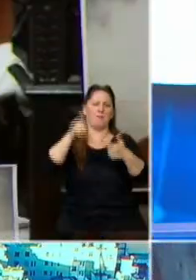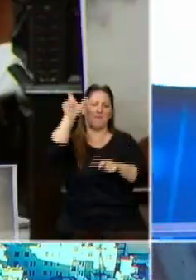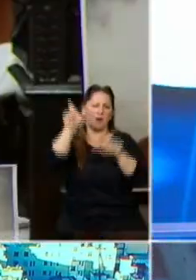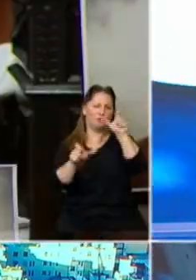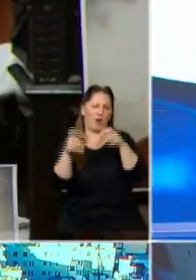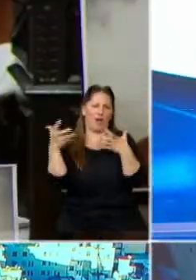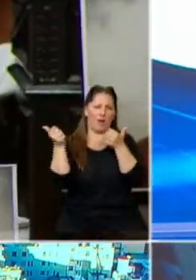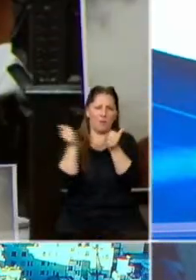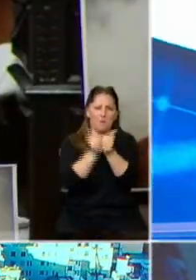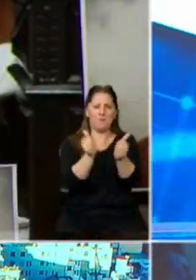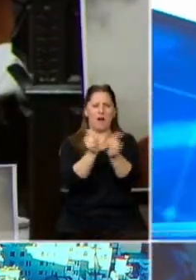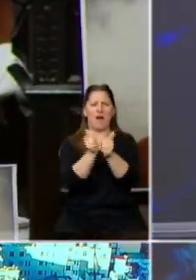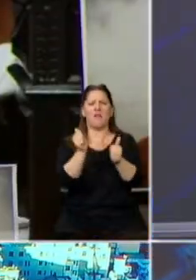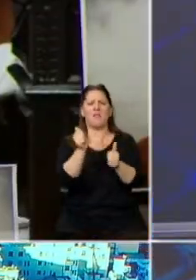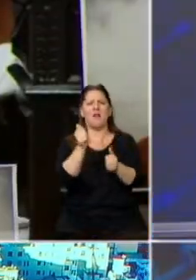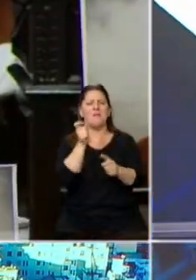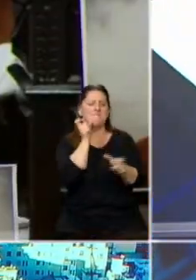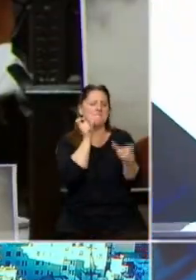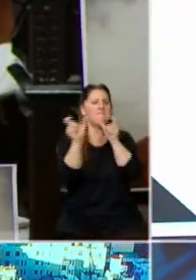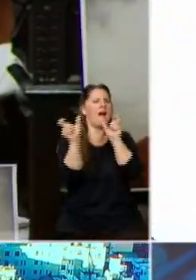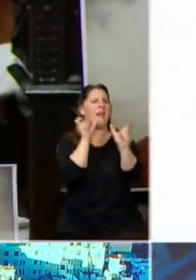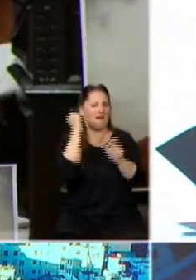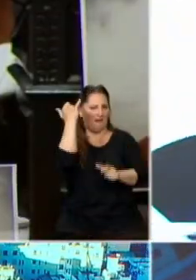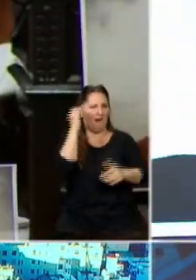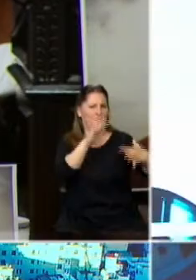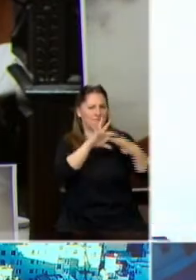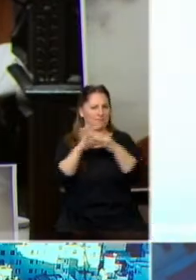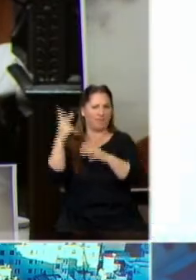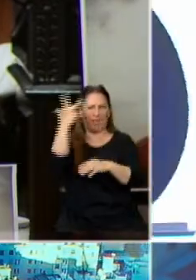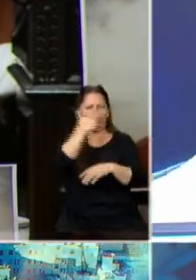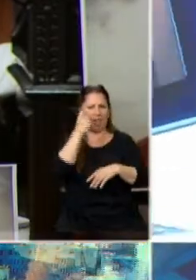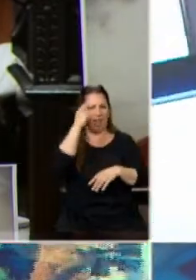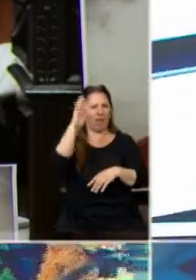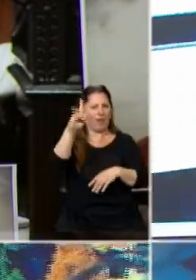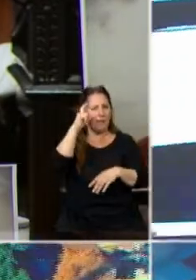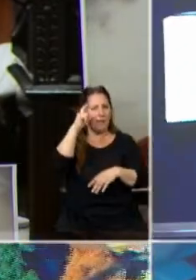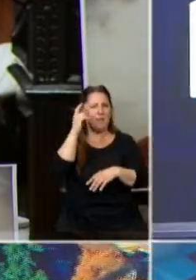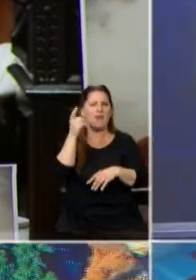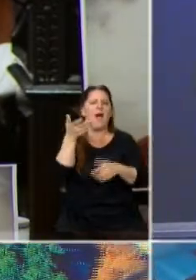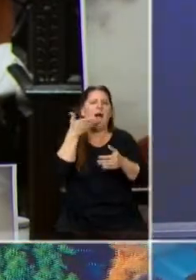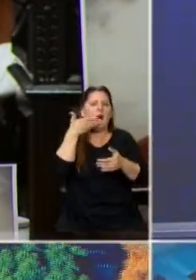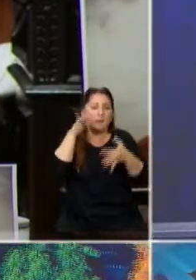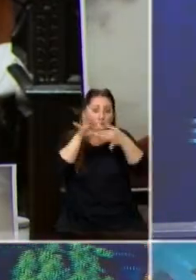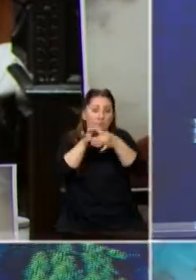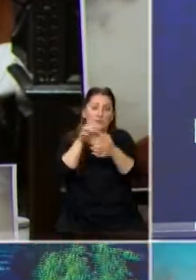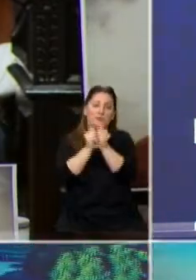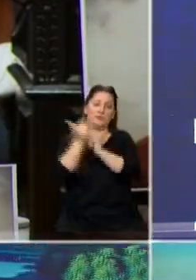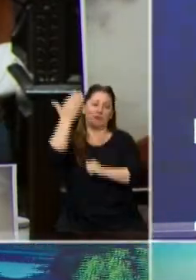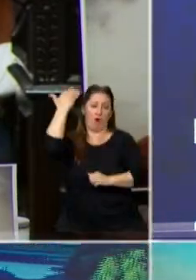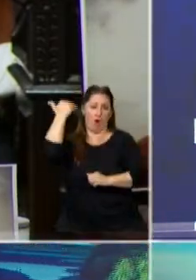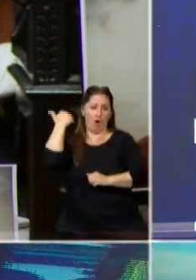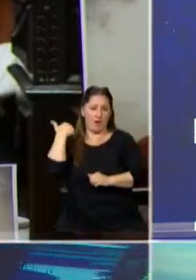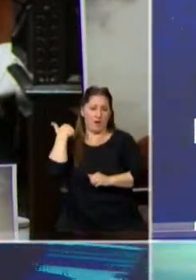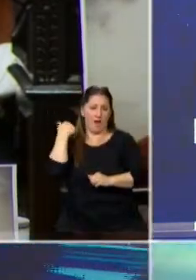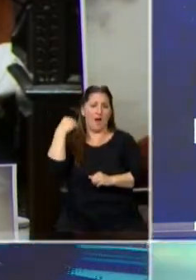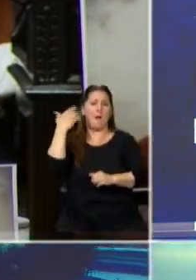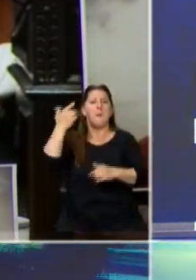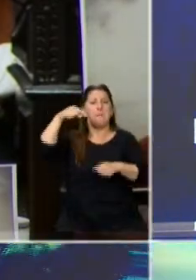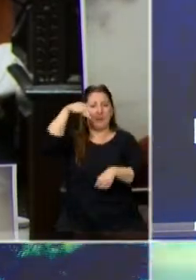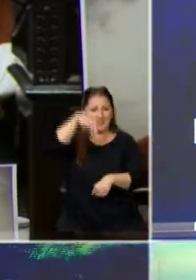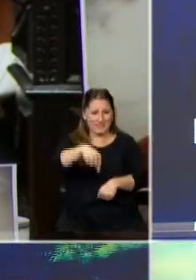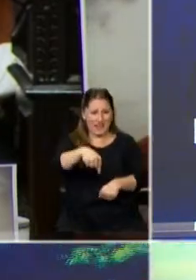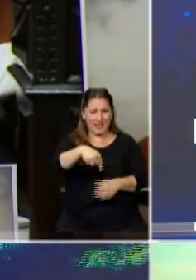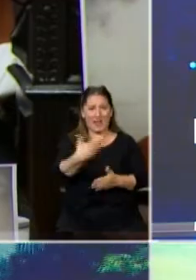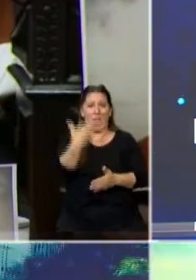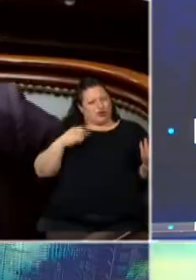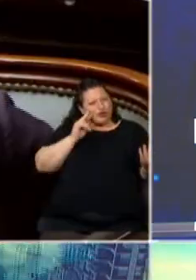momento su tratamiento, y fueron los 3 intentos que hubo de sesión en diciembre que el oficialismo no logró